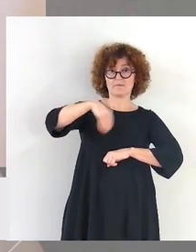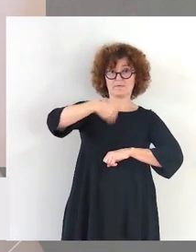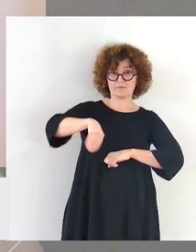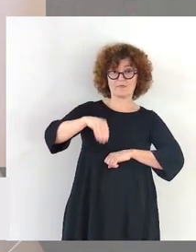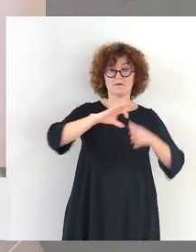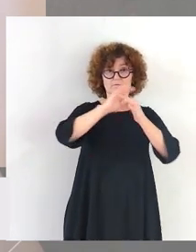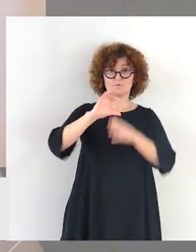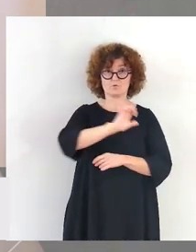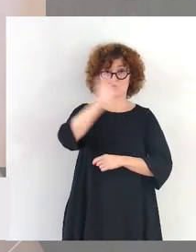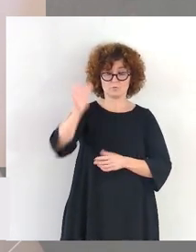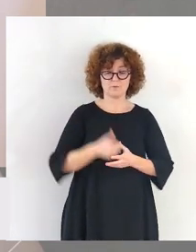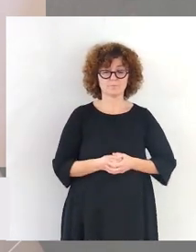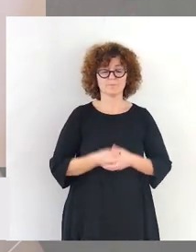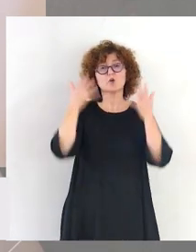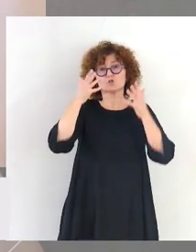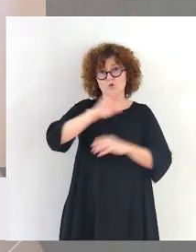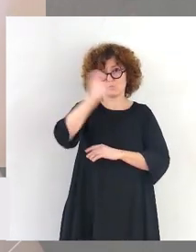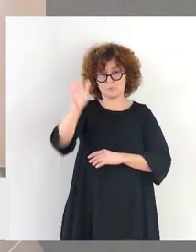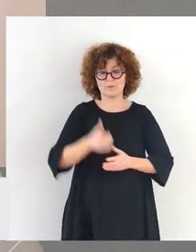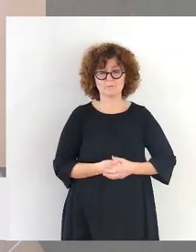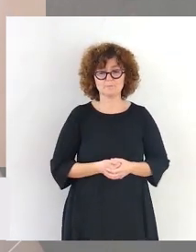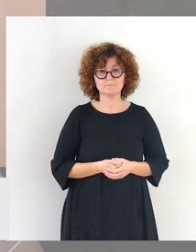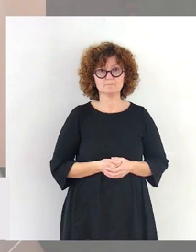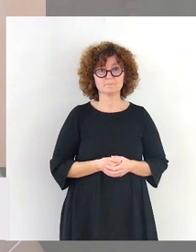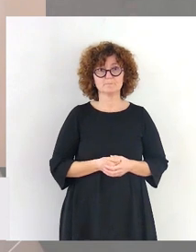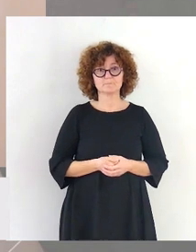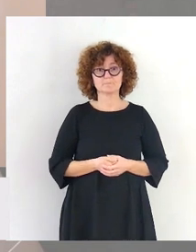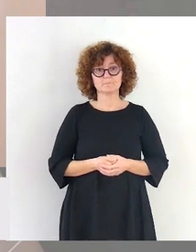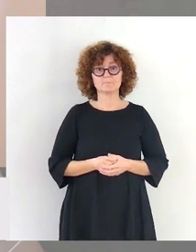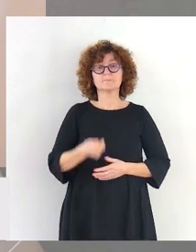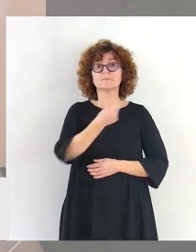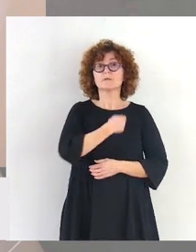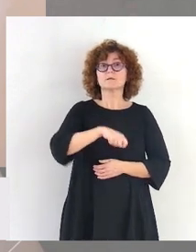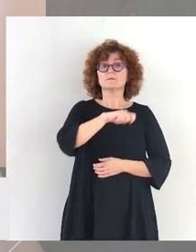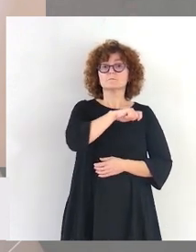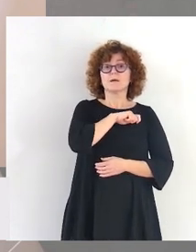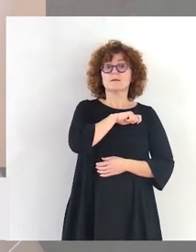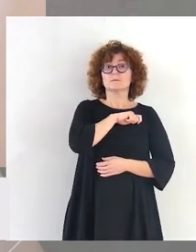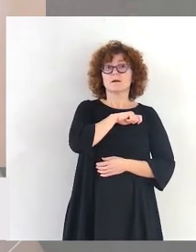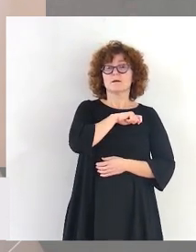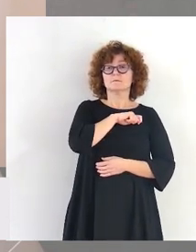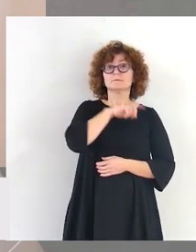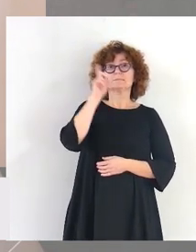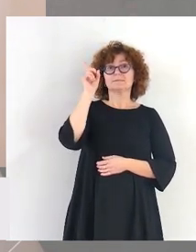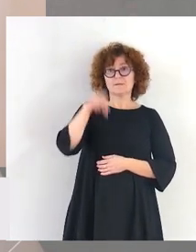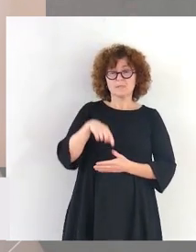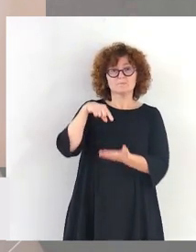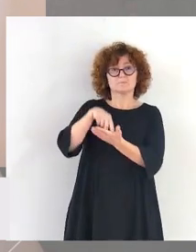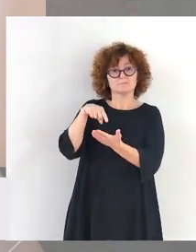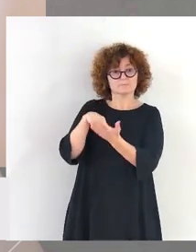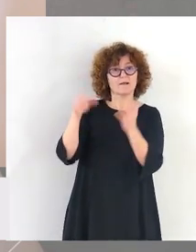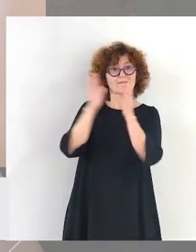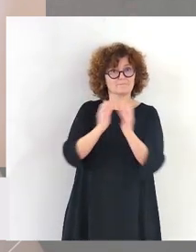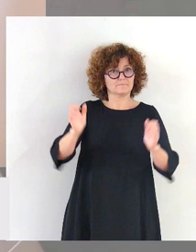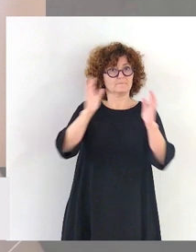de la unión del Consejo europeo España por su parte también abogará como ha venido haciendo por un aumento de la ambición